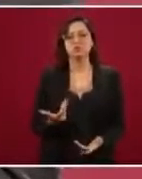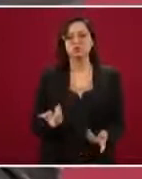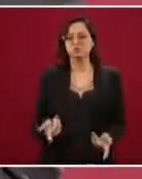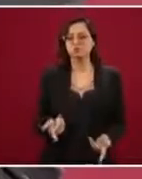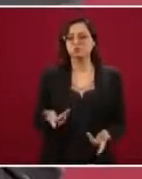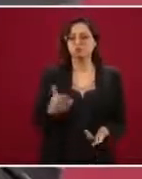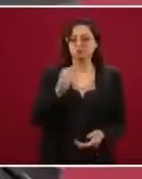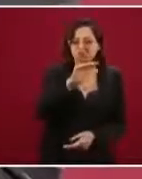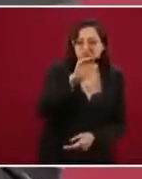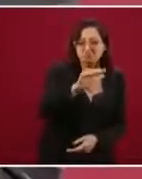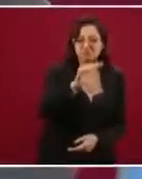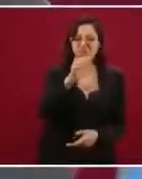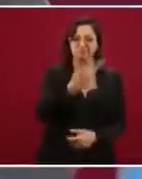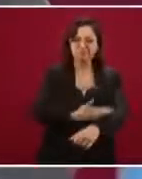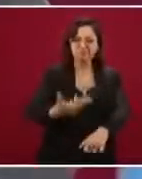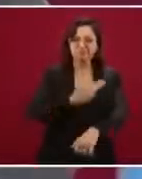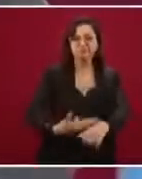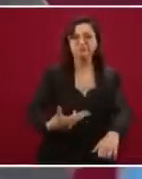él regresara,